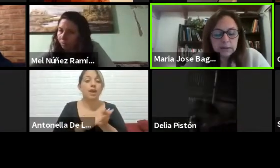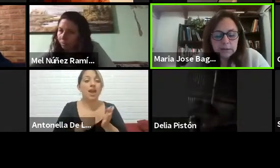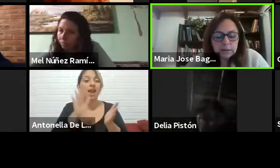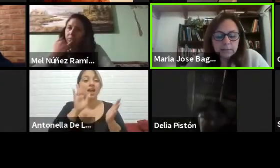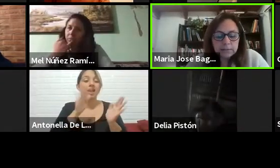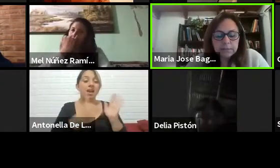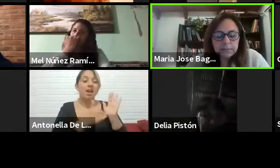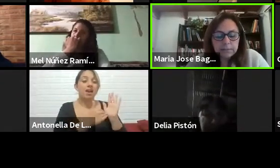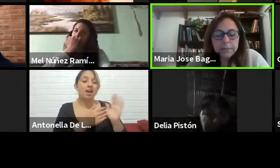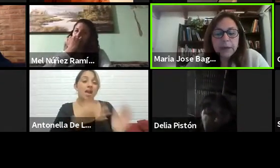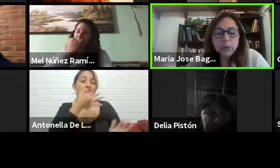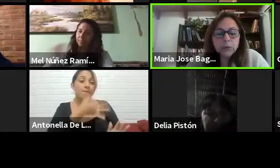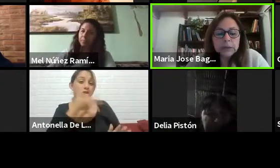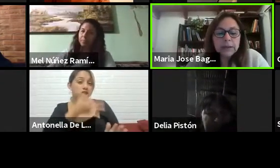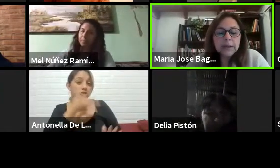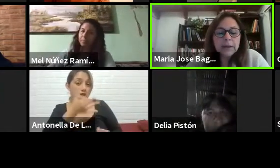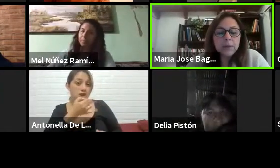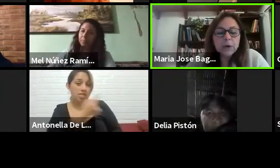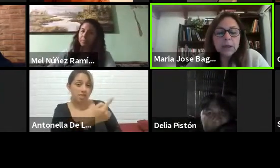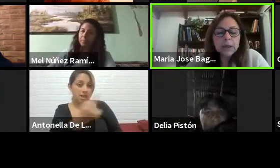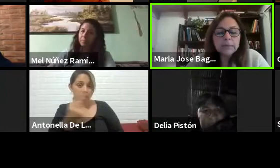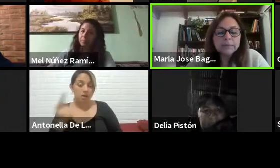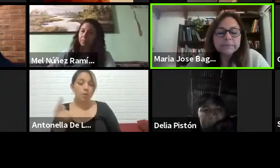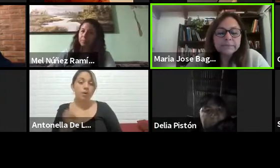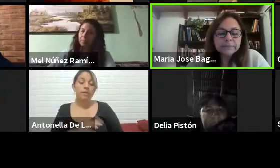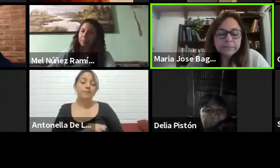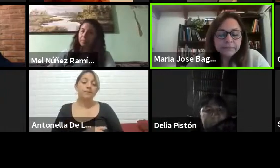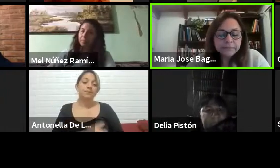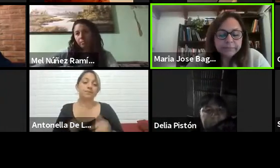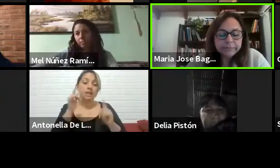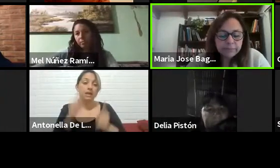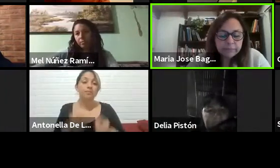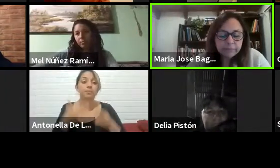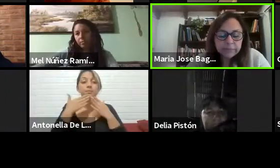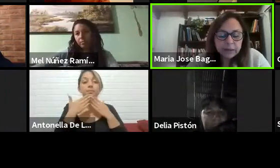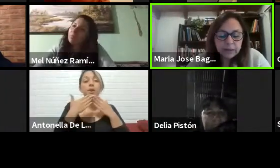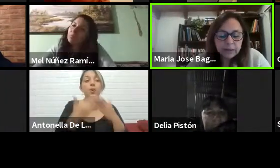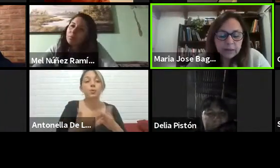y pregunta, digamos que